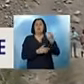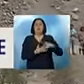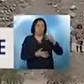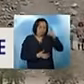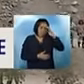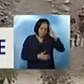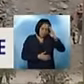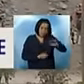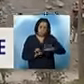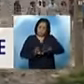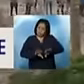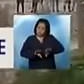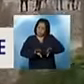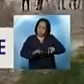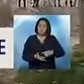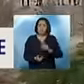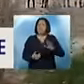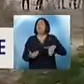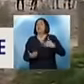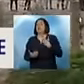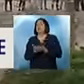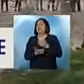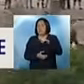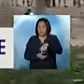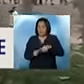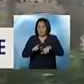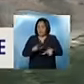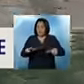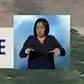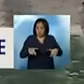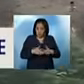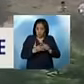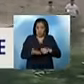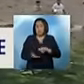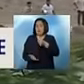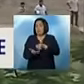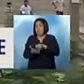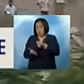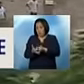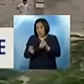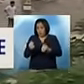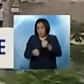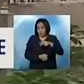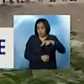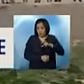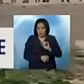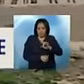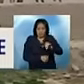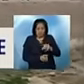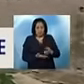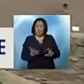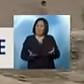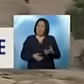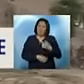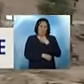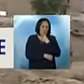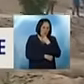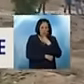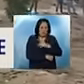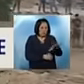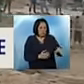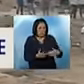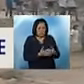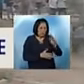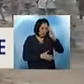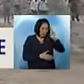el desplazamiento, sobre todo para llegar hacia la zona de peaje. Así lo vemos, Diana, con todo este despliegue policial